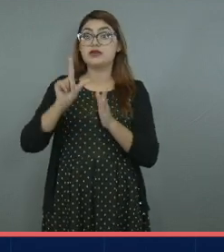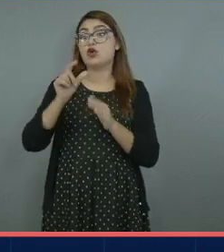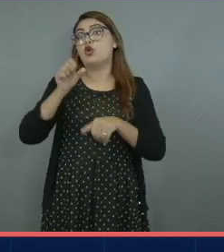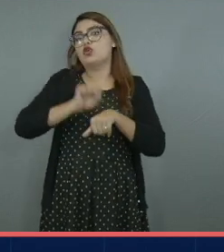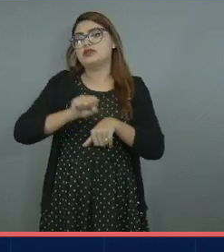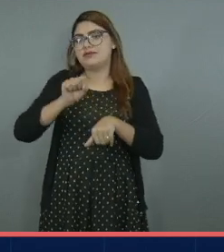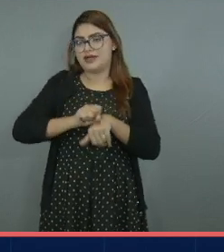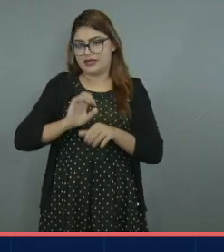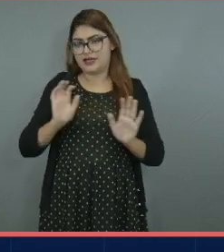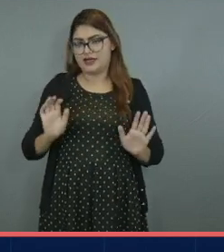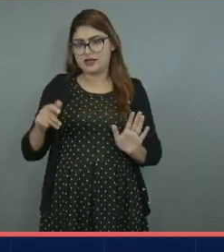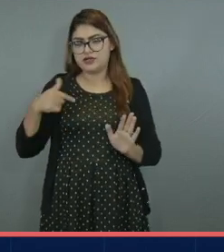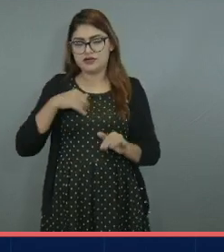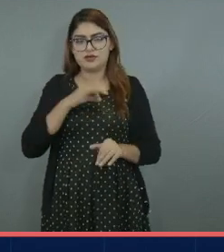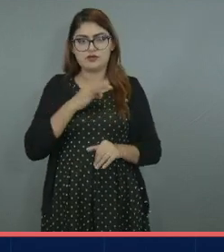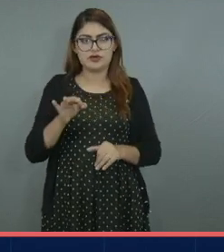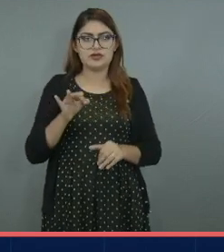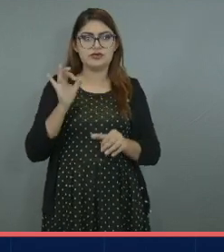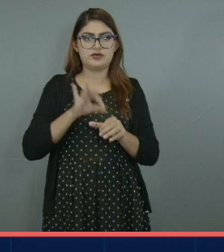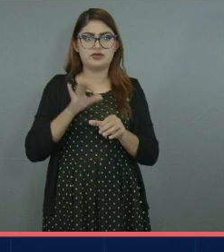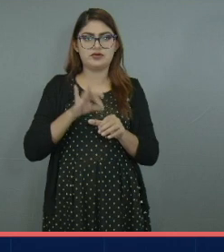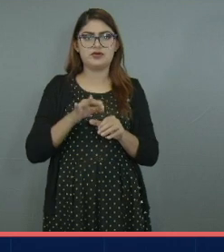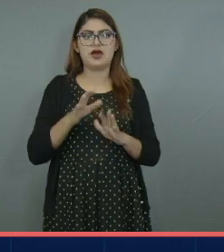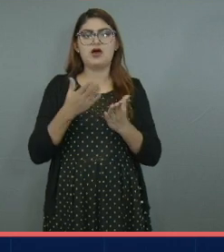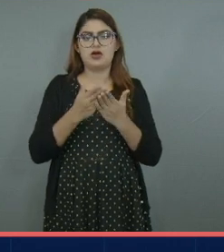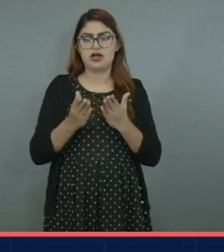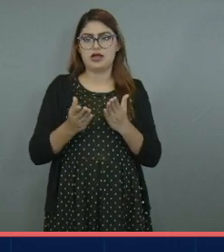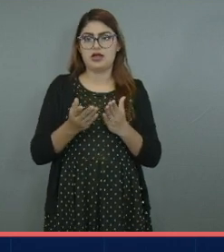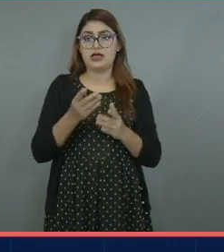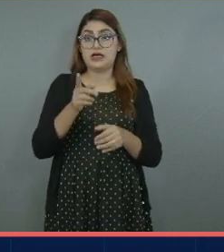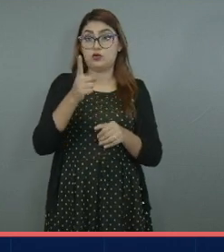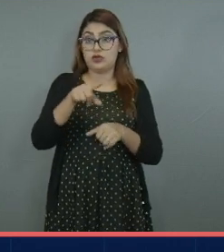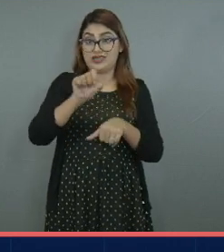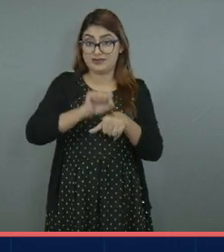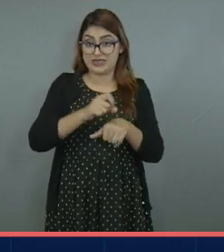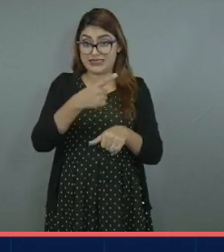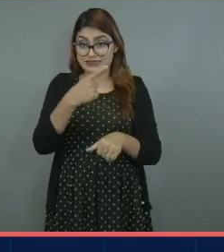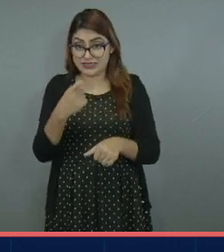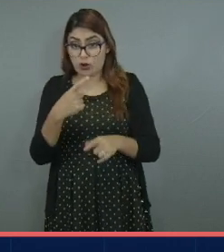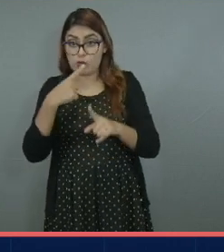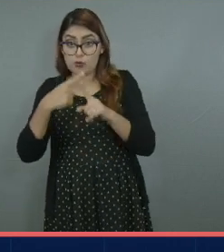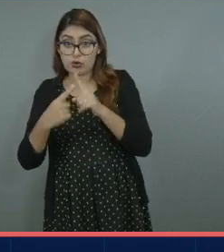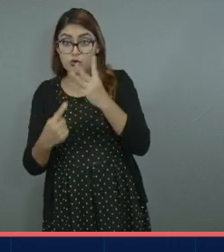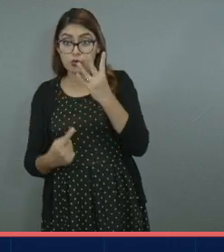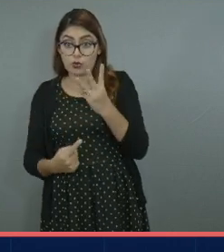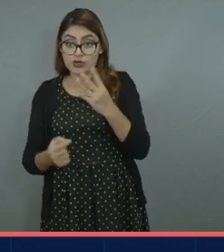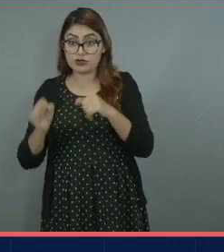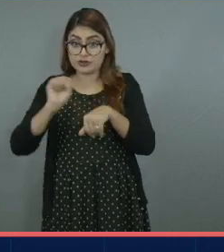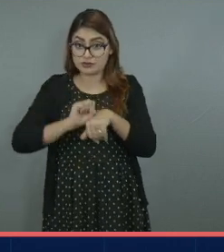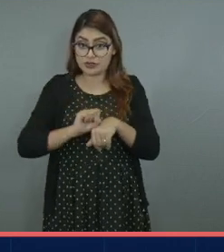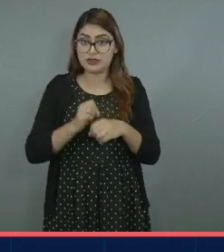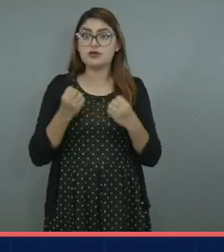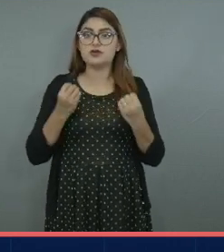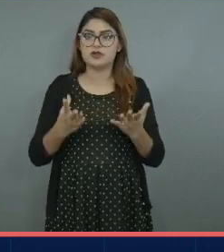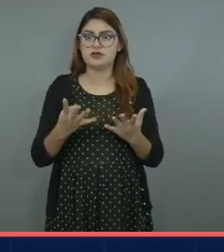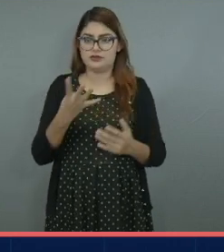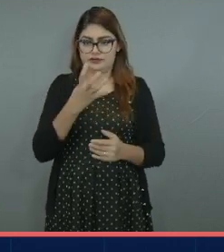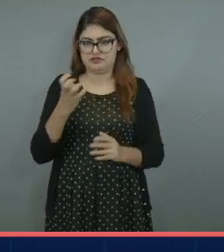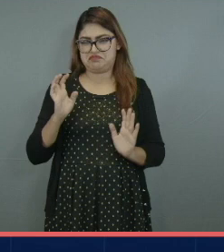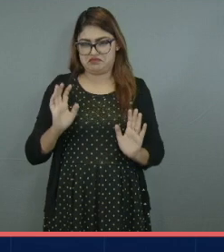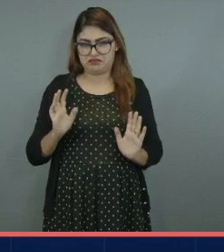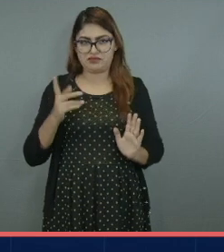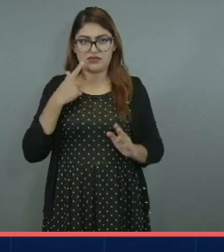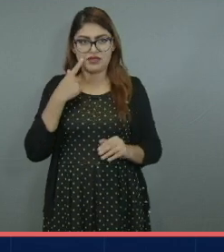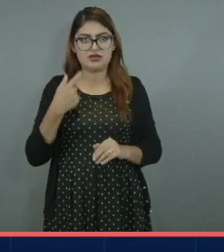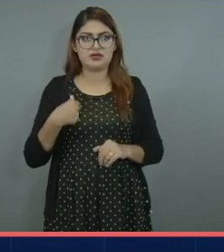semana. El mes tiene 4, entonces vamos a ponerle 400 pesos si me ayudan ahí en producción. Y una